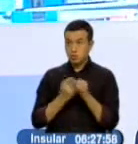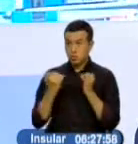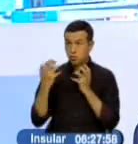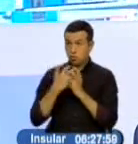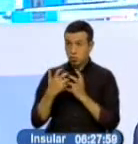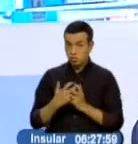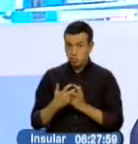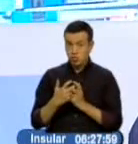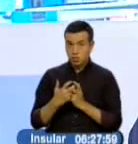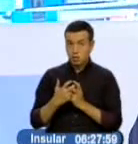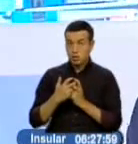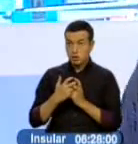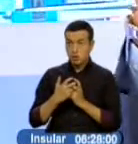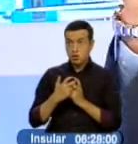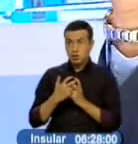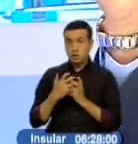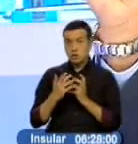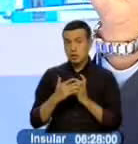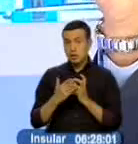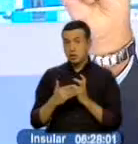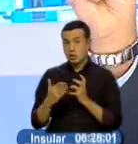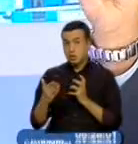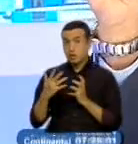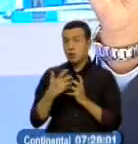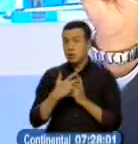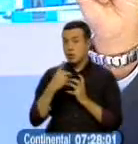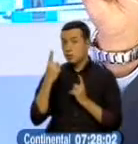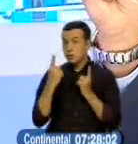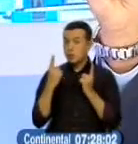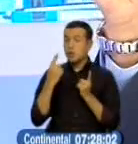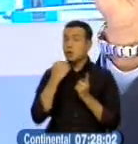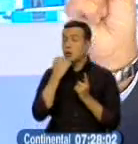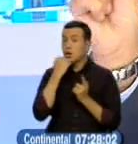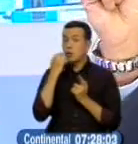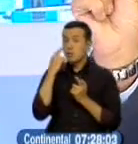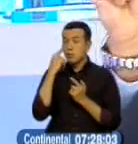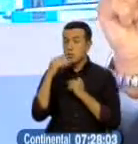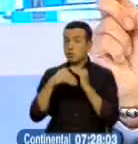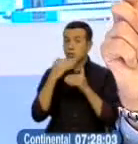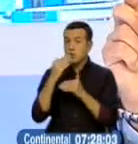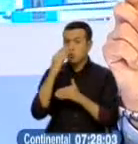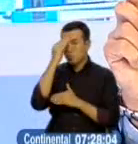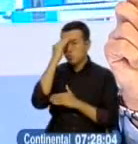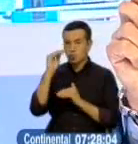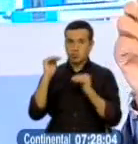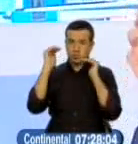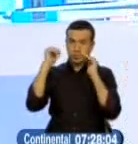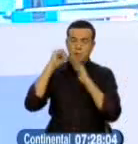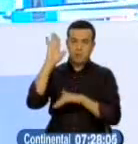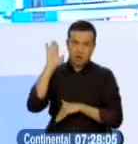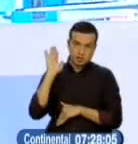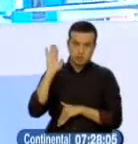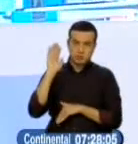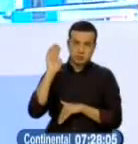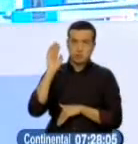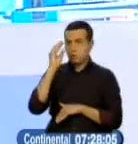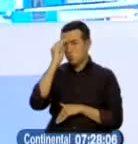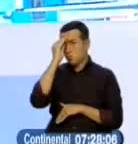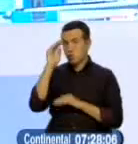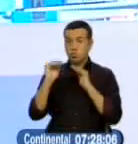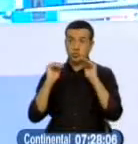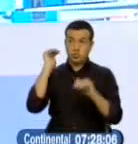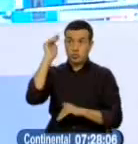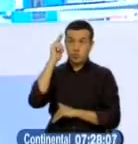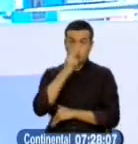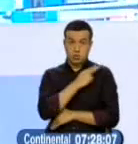hay que ensamblarle o buscar esas respuestas de mejor manera en la educación superior. Yo creo que en la educación